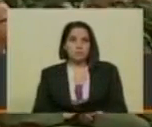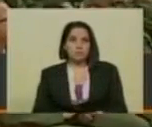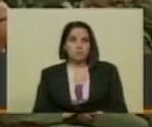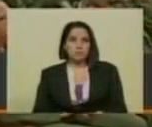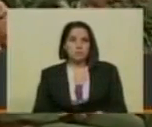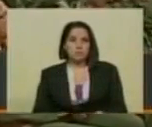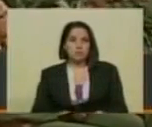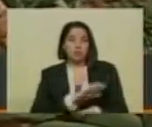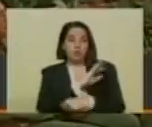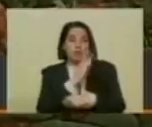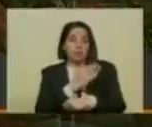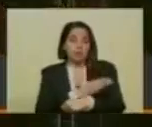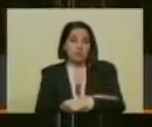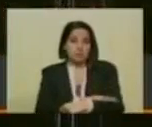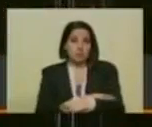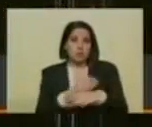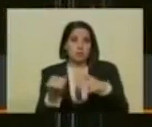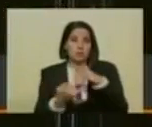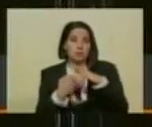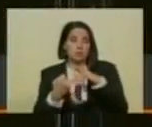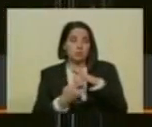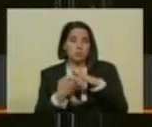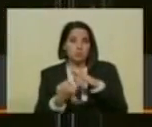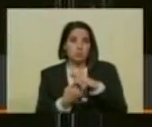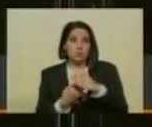del fortalecimiento de las instituciones.